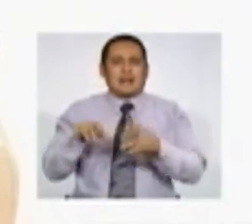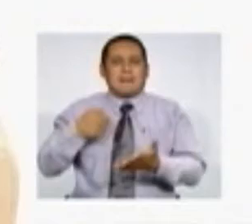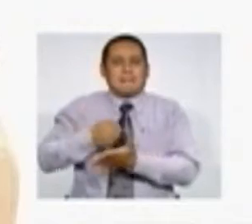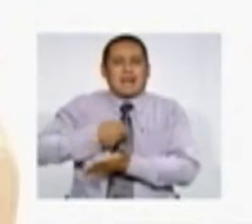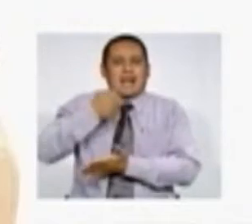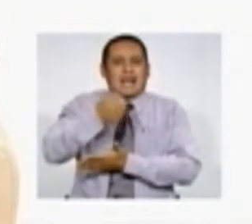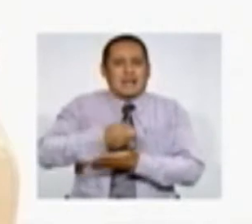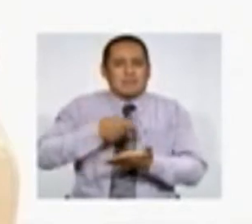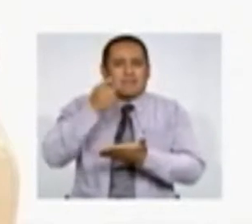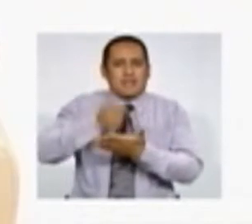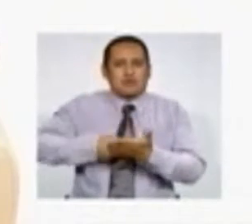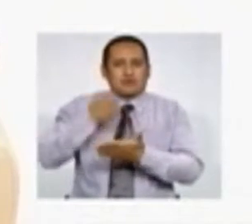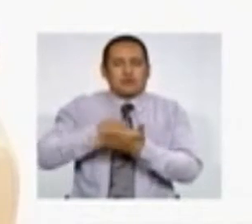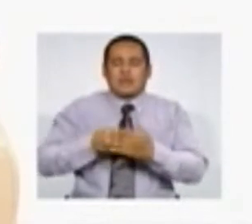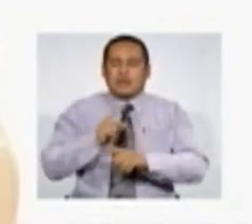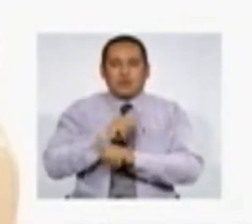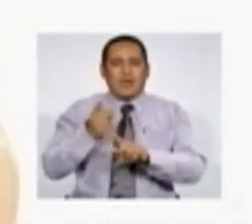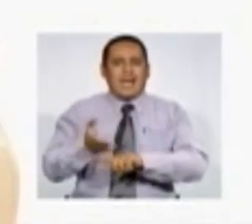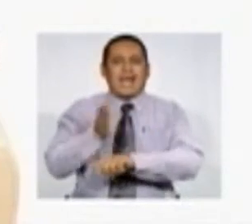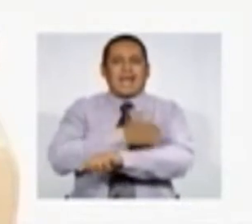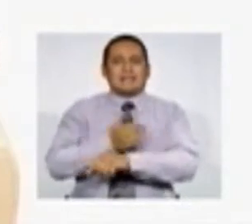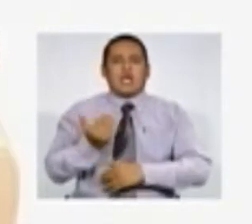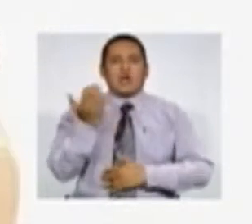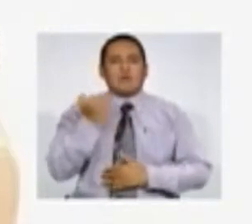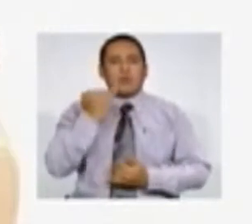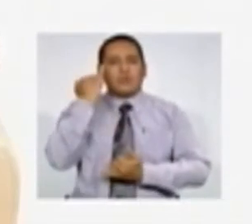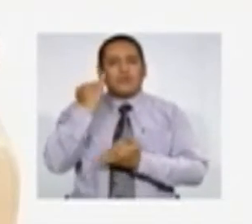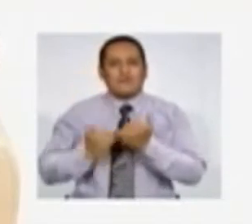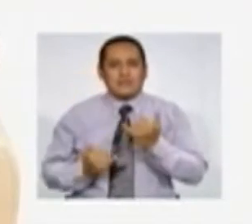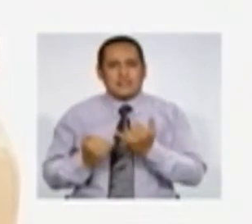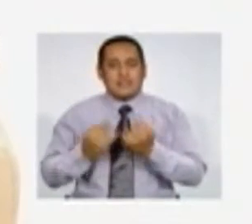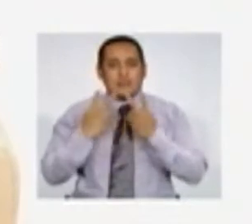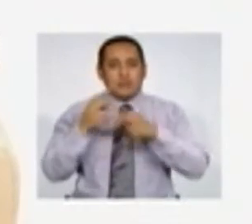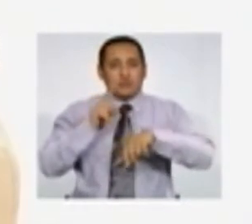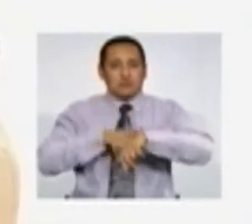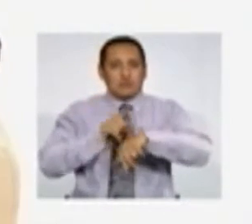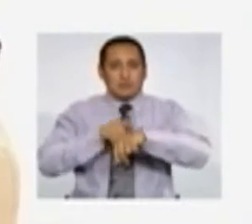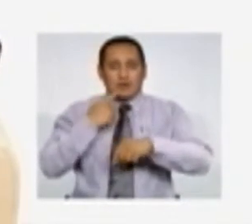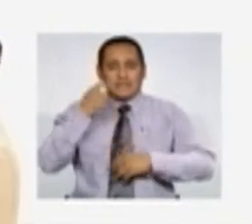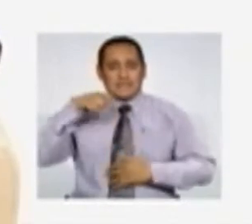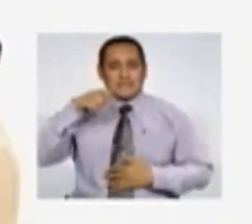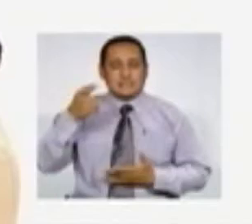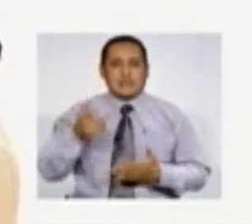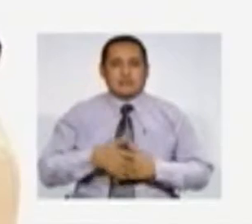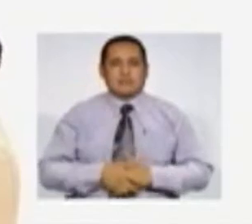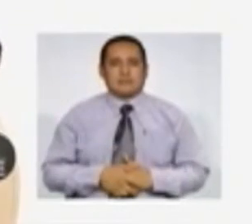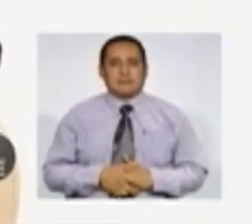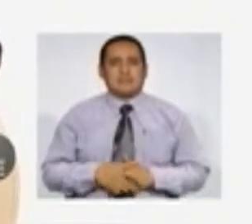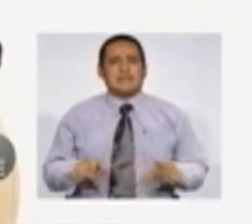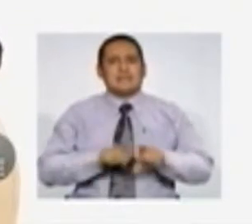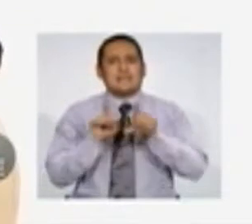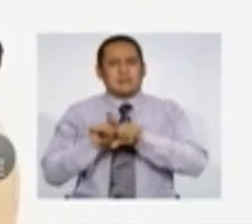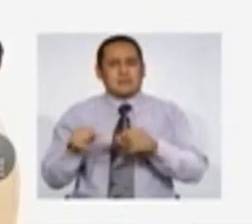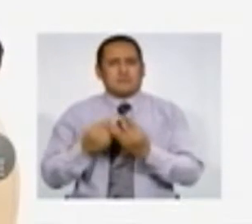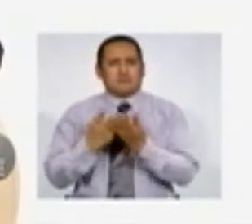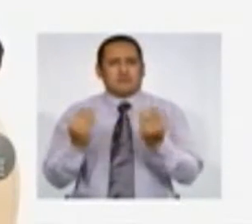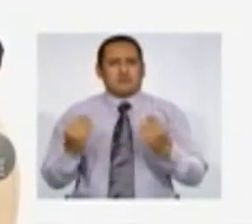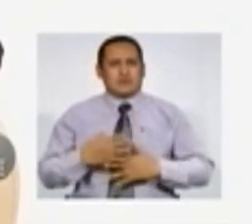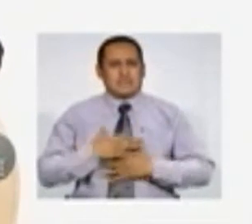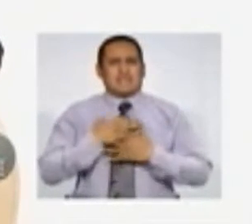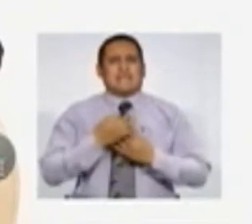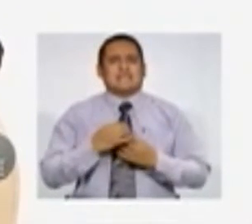cobrar pensiones por adelantado, se tienen que cobrar las pensiones al finalizar el periodo correspondiente. Y